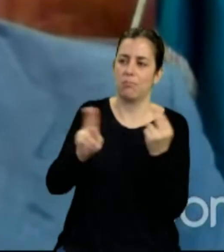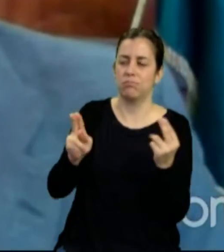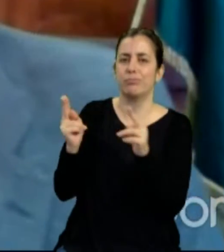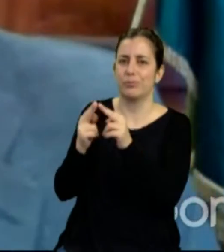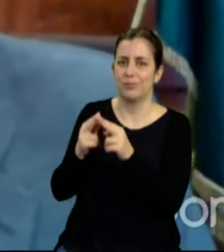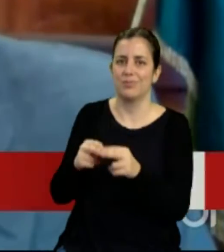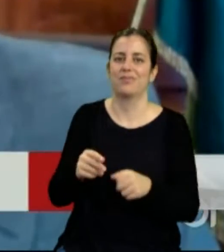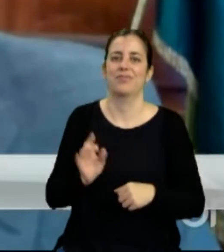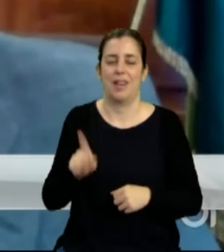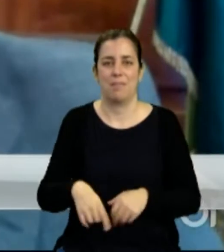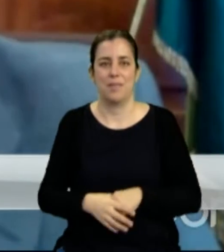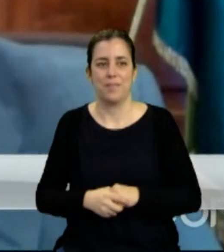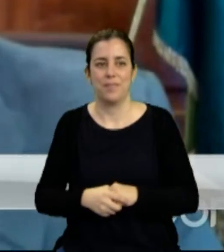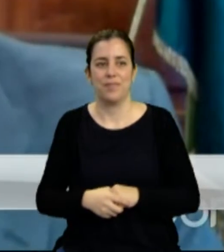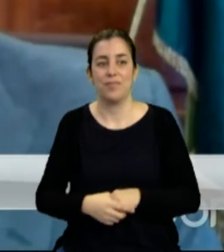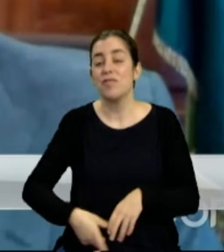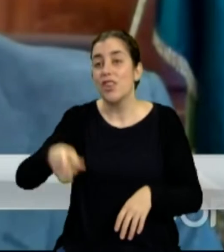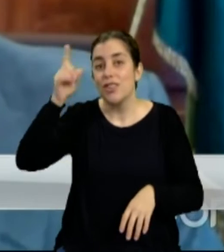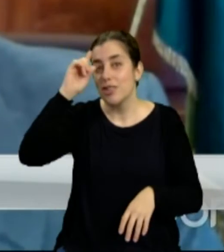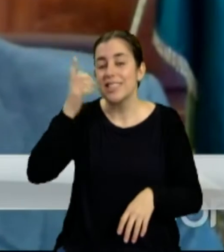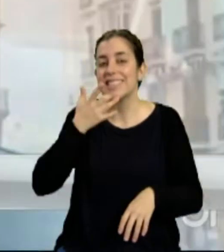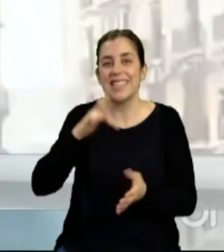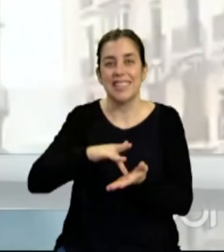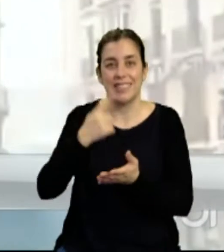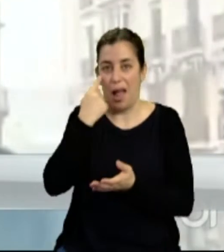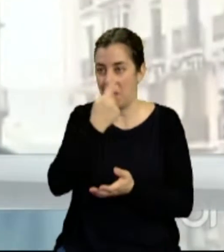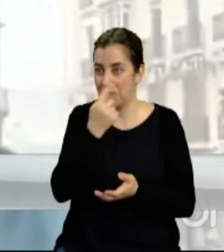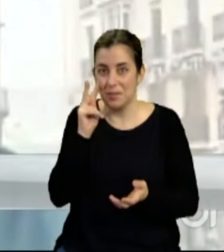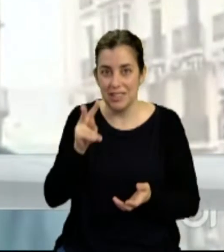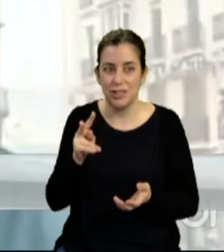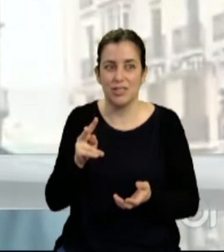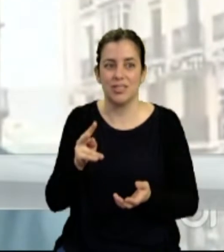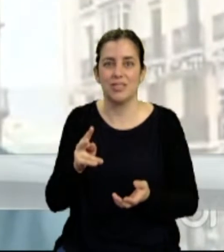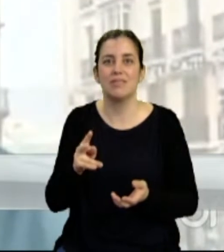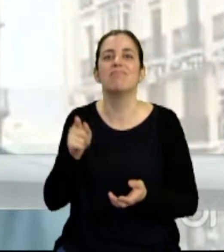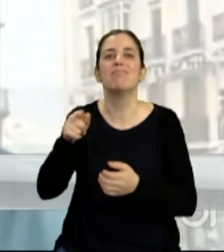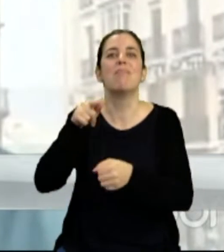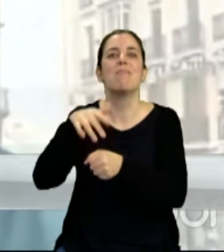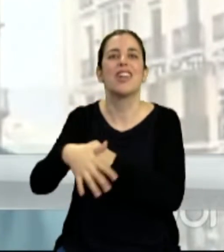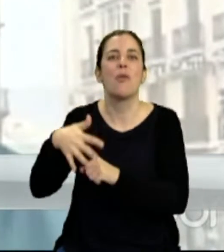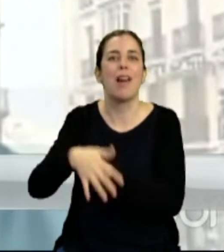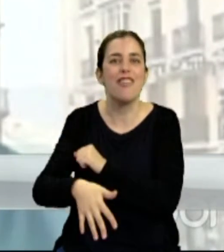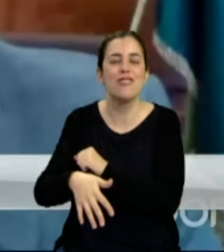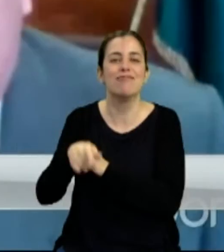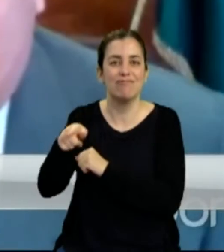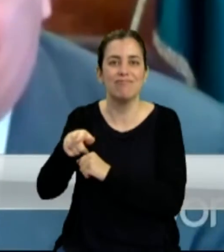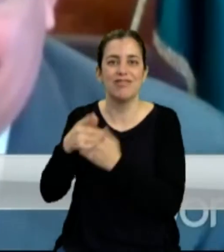Qué majo, Raúl Julio. No sé si estará viendo, supongo que sí. No lo sé, no lo sé. No ¿va a haber fiestas en Berrioplano,